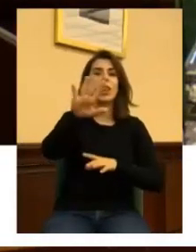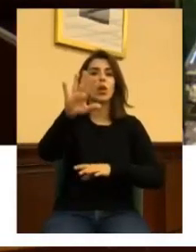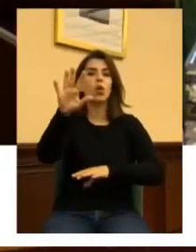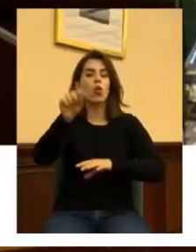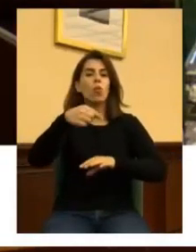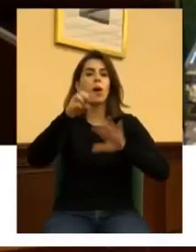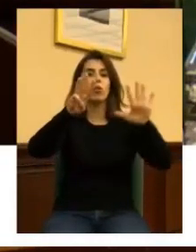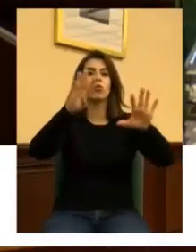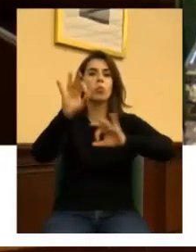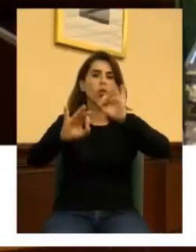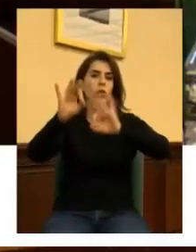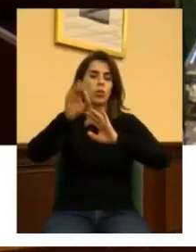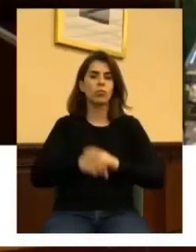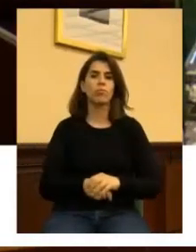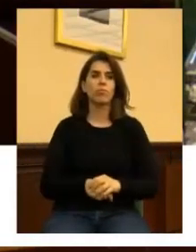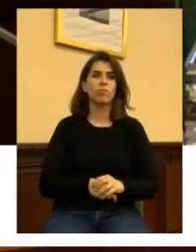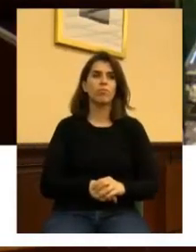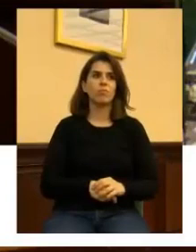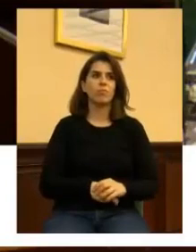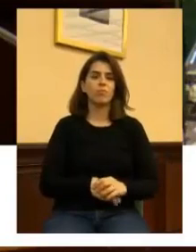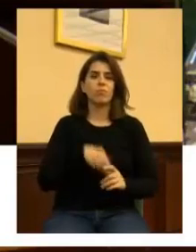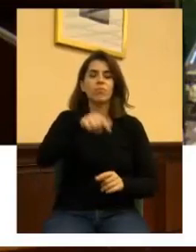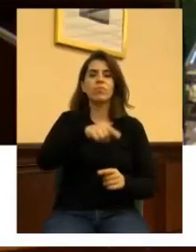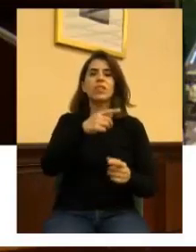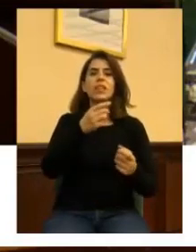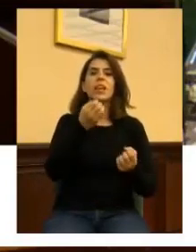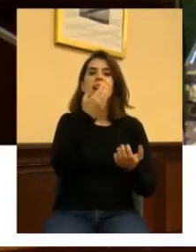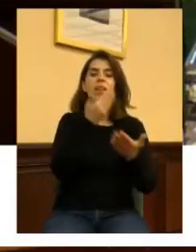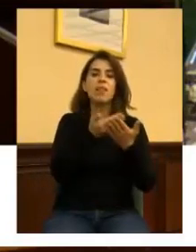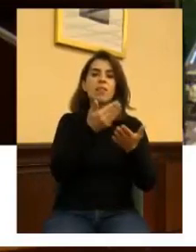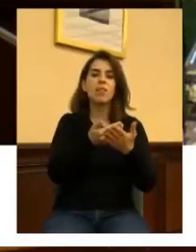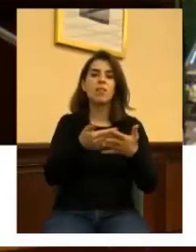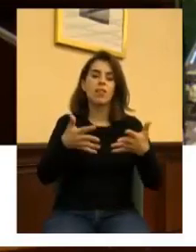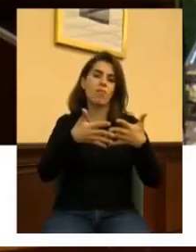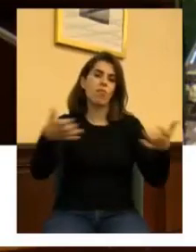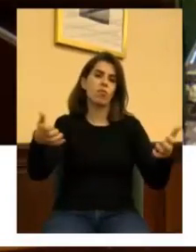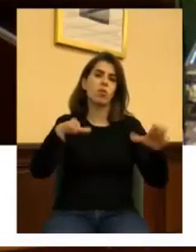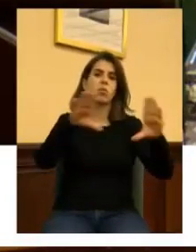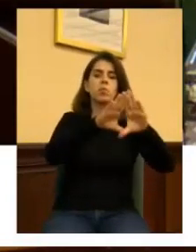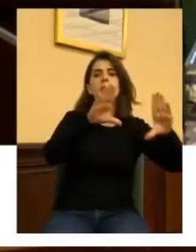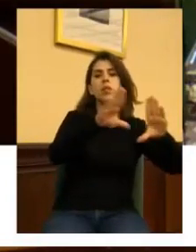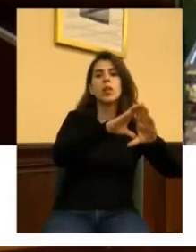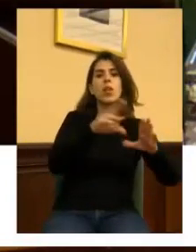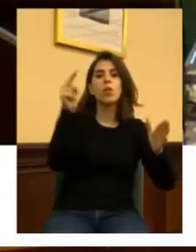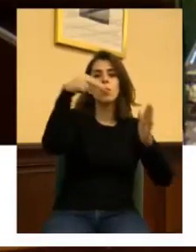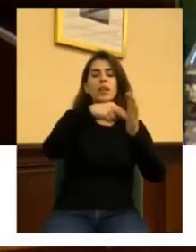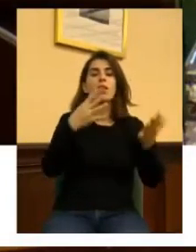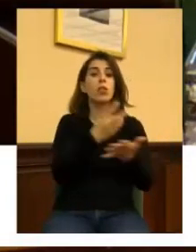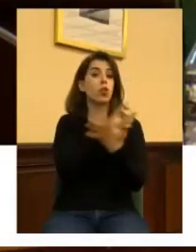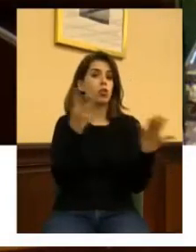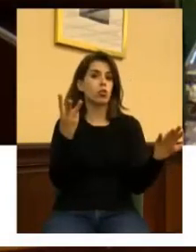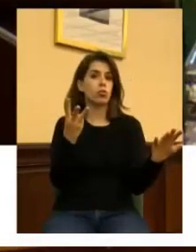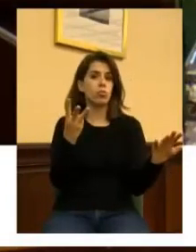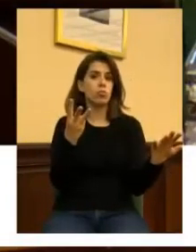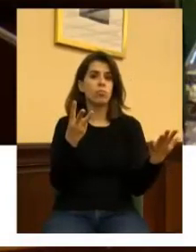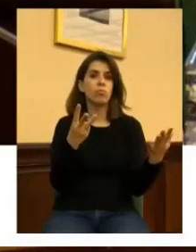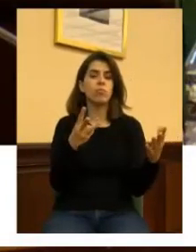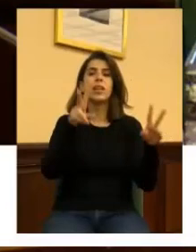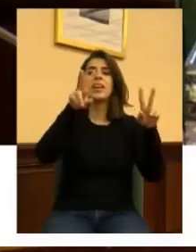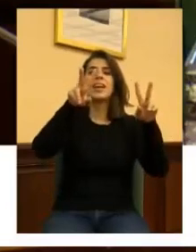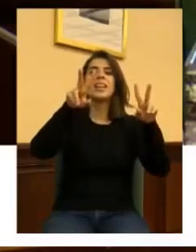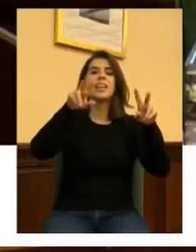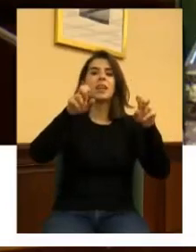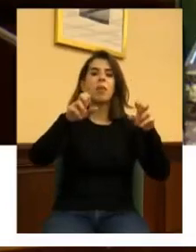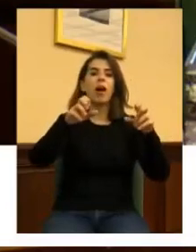35,8%. Esto lo recoge el informe de la Universidad Autónoma de Madrid de 2018 sobre la magnitud de la